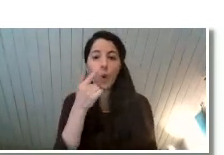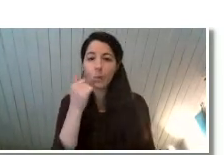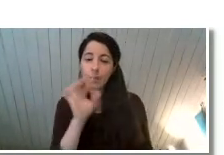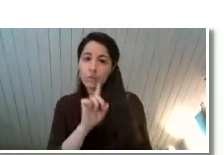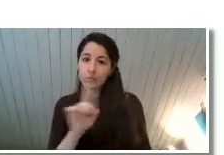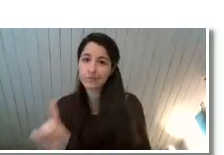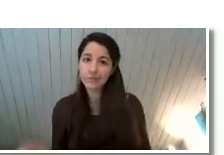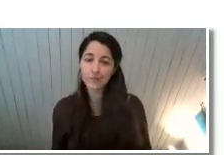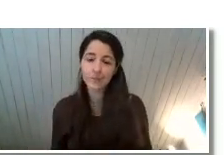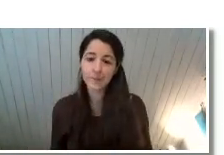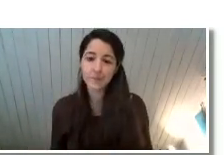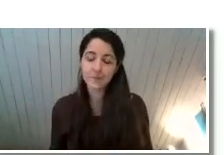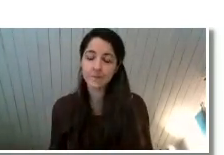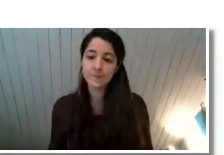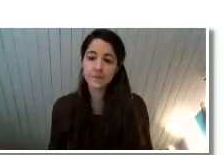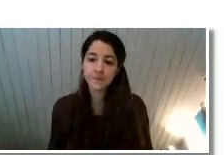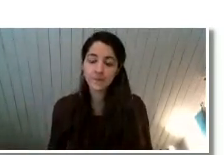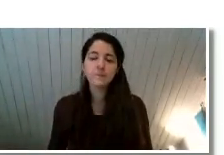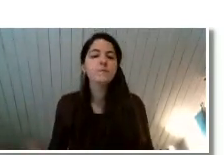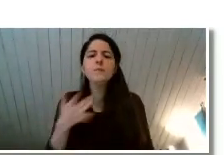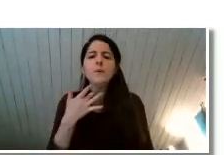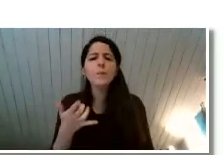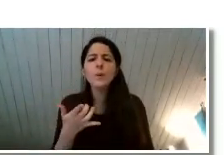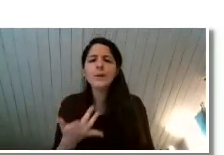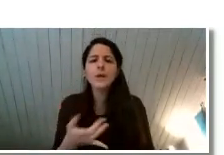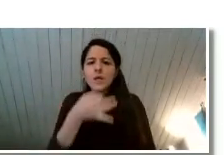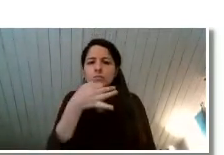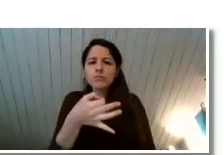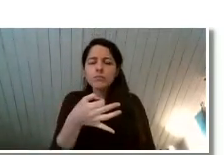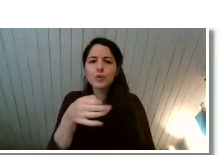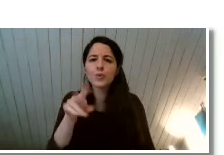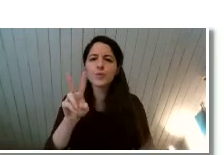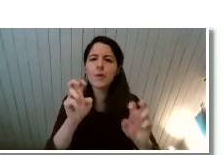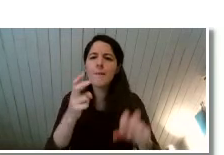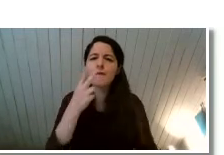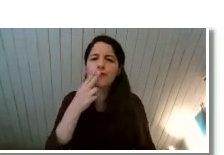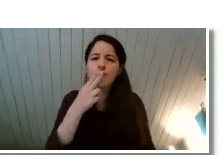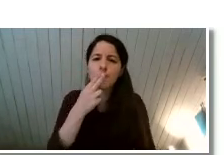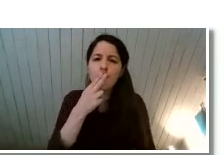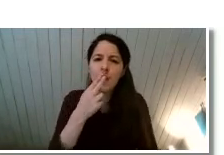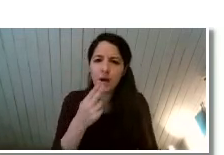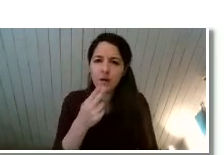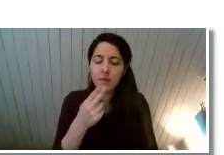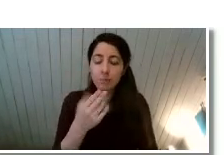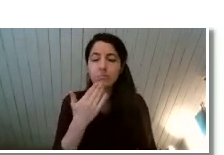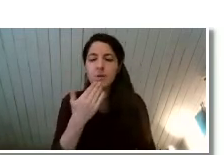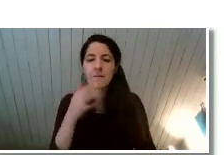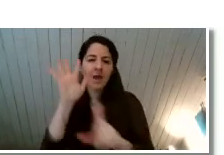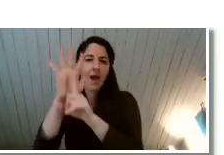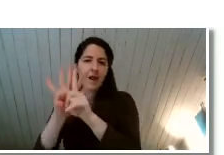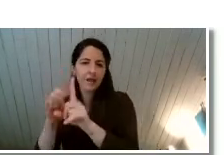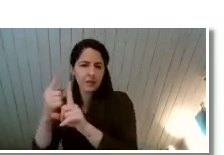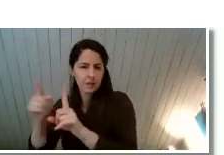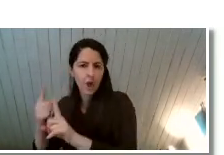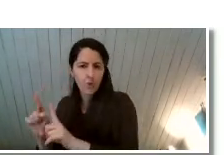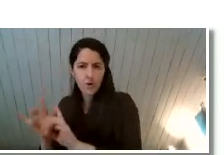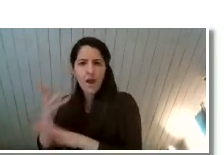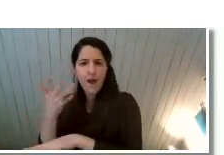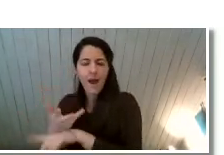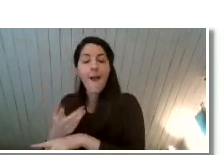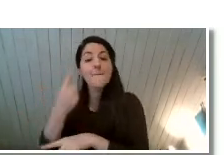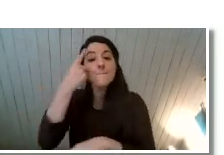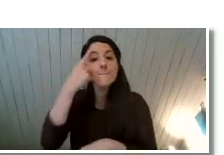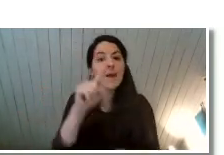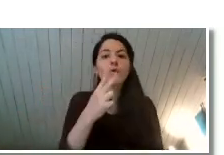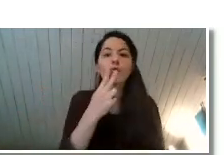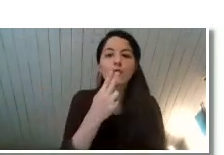¿Por qué me centré yo en estos momentos en el fumado? Si les había dicho otras cosas del estilo de vida, bueno, porque también el fumado tiene que ver con un aumento